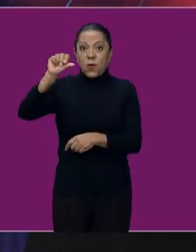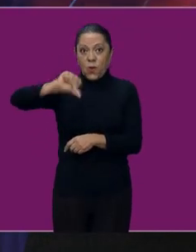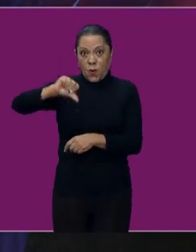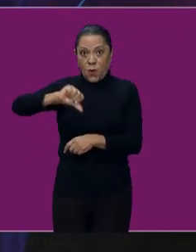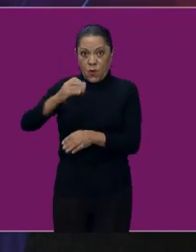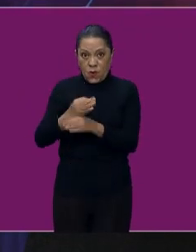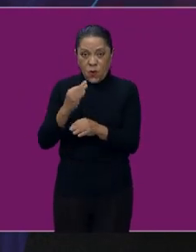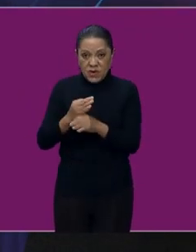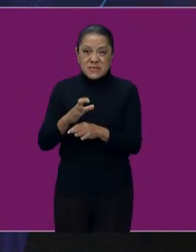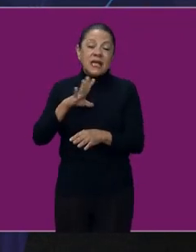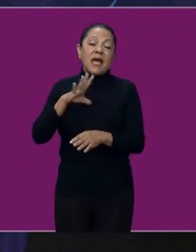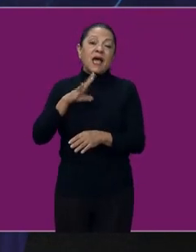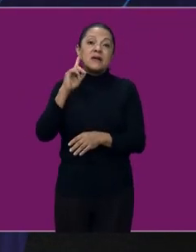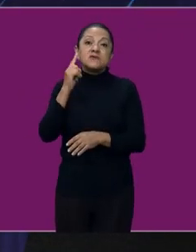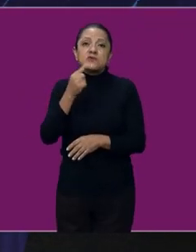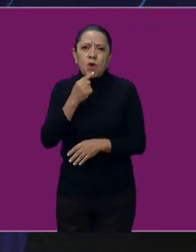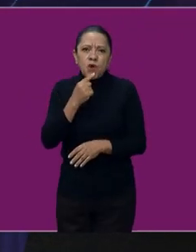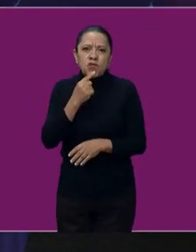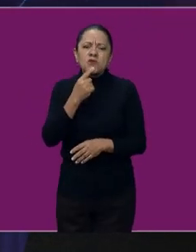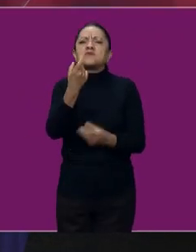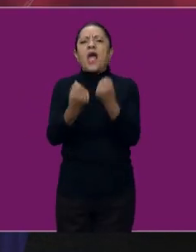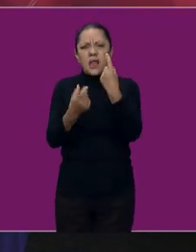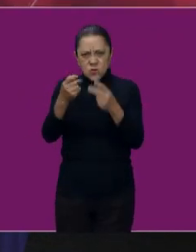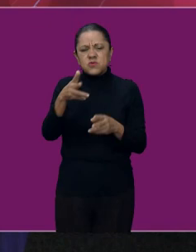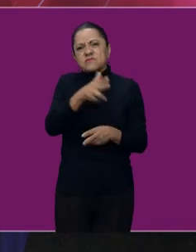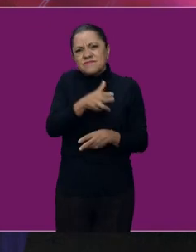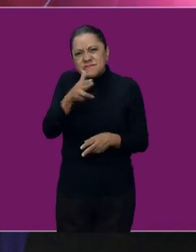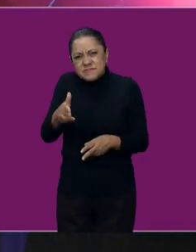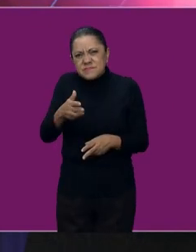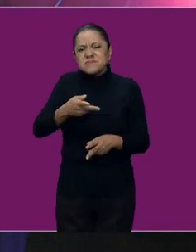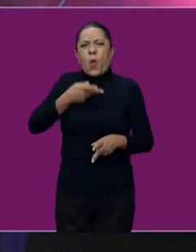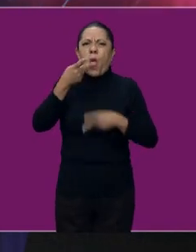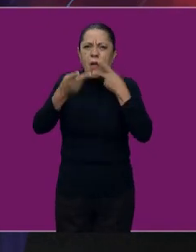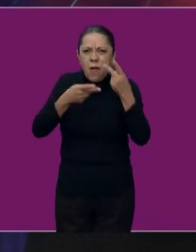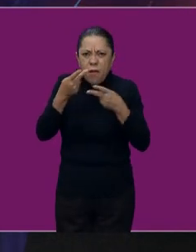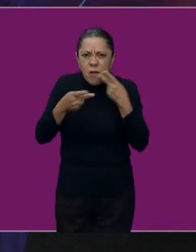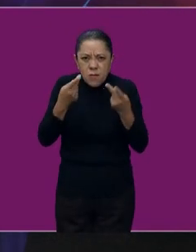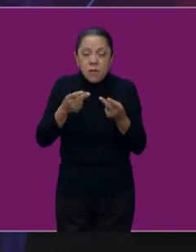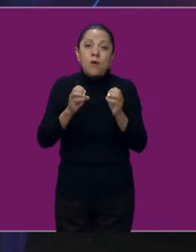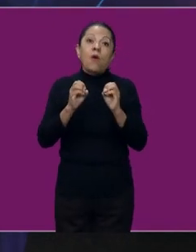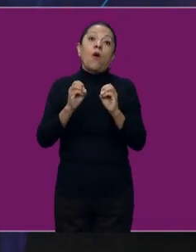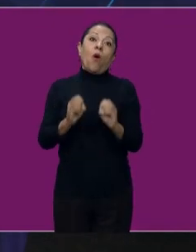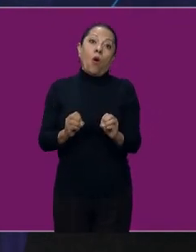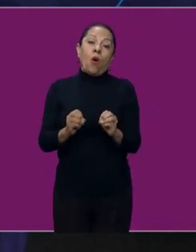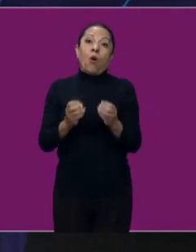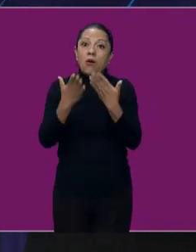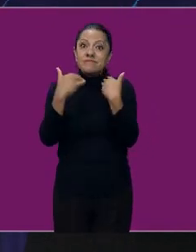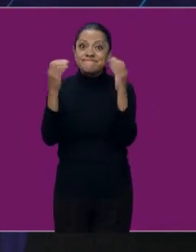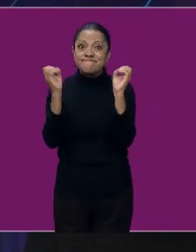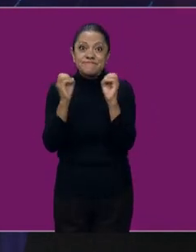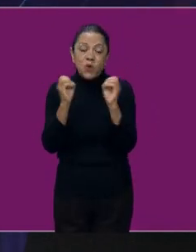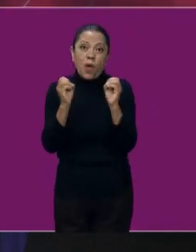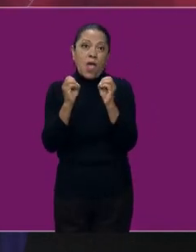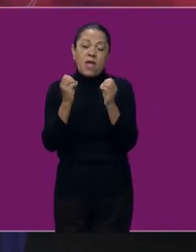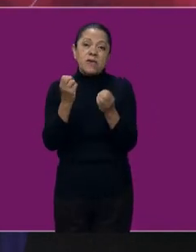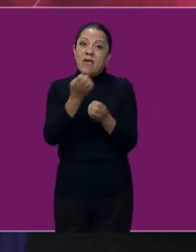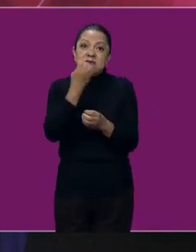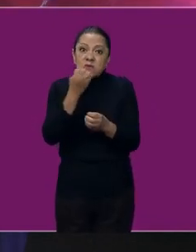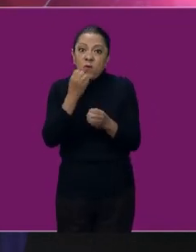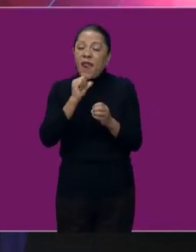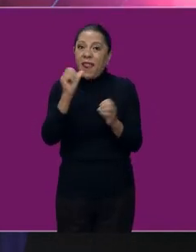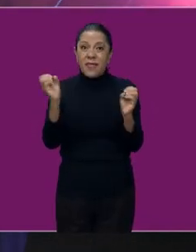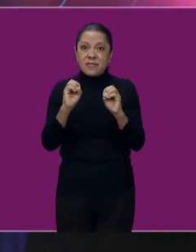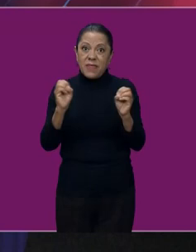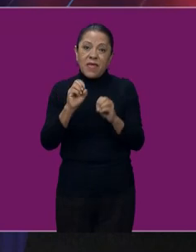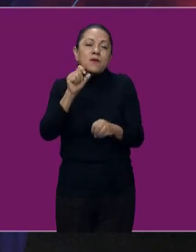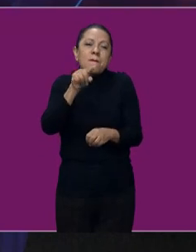que son hablantes o hay sordos que no han tenido ese acceso precisamente por la falta de apoyo en la familia que es